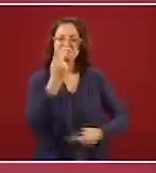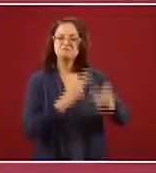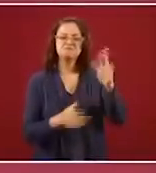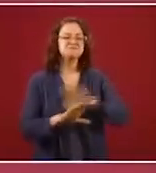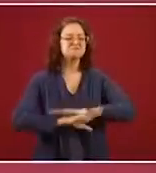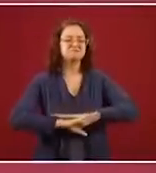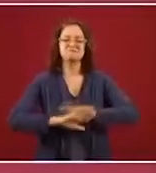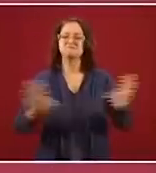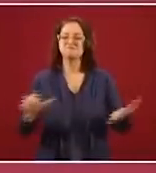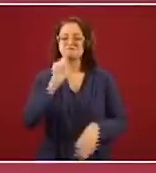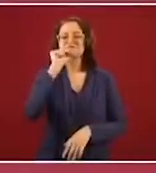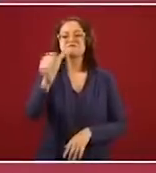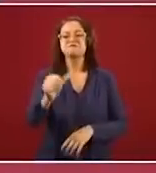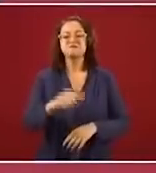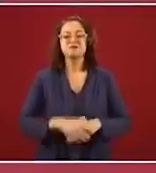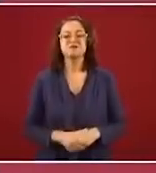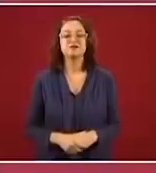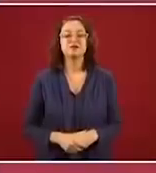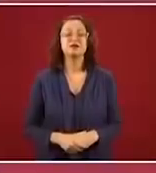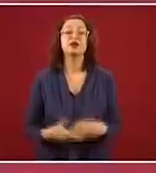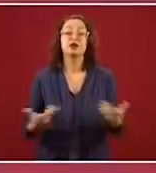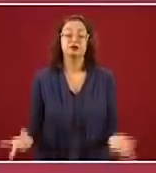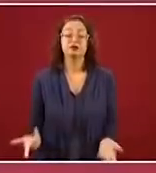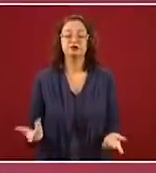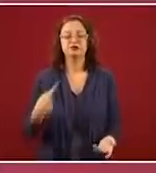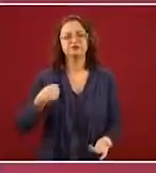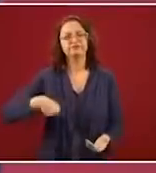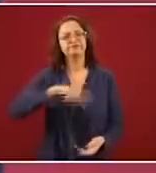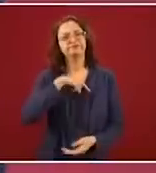Por eso se decidió, porque nos costaba muchísimo el financiamiento.